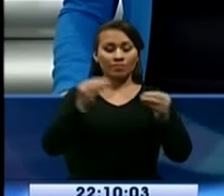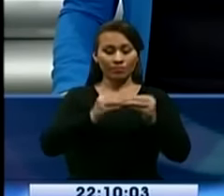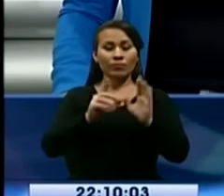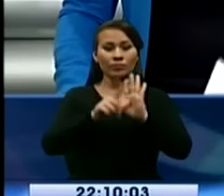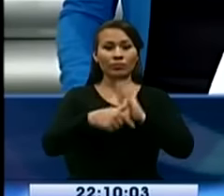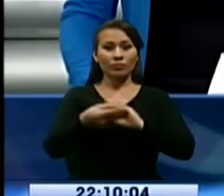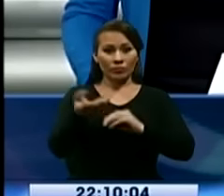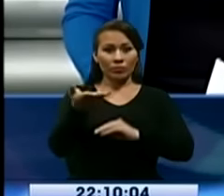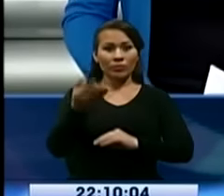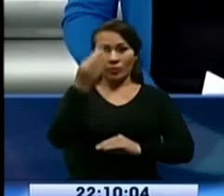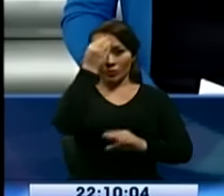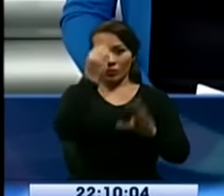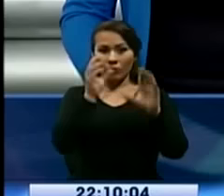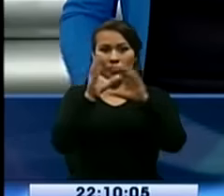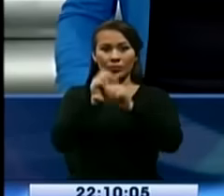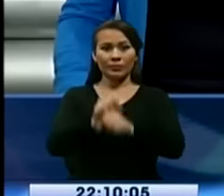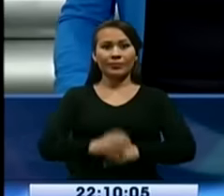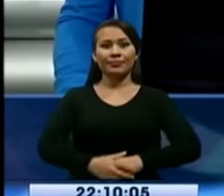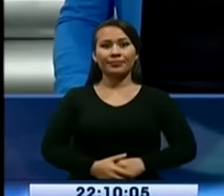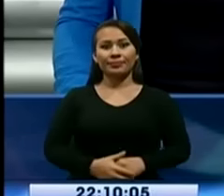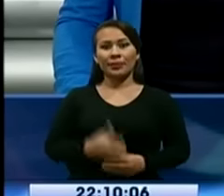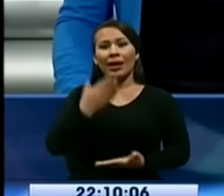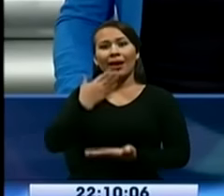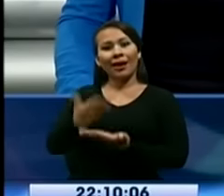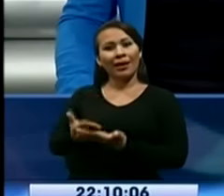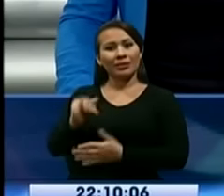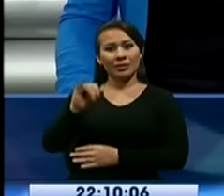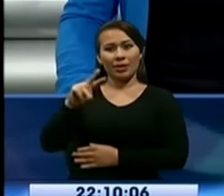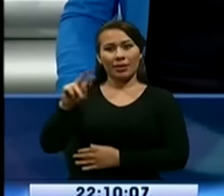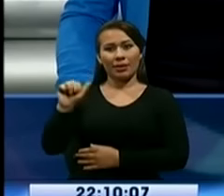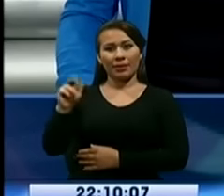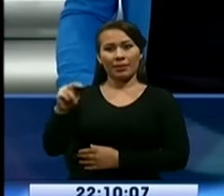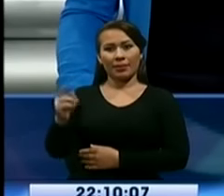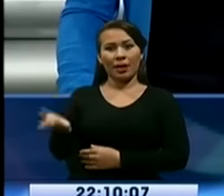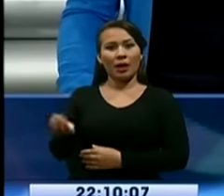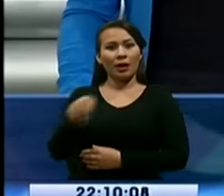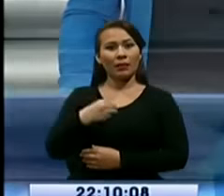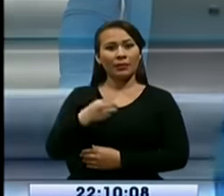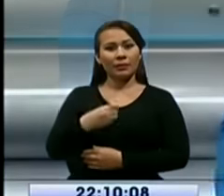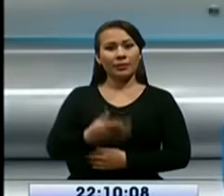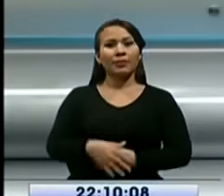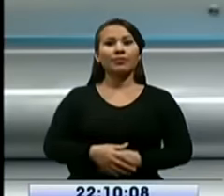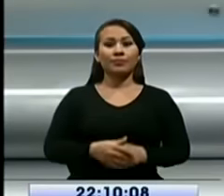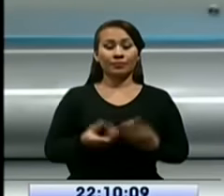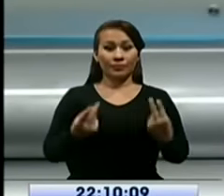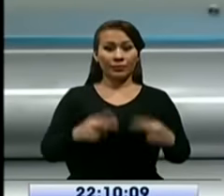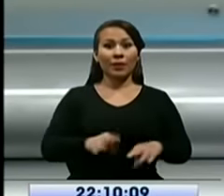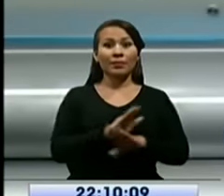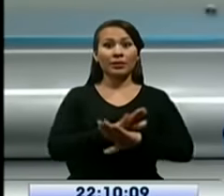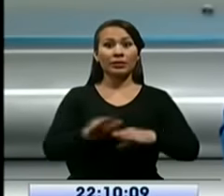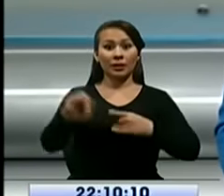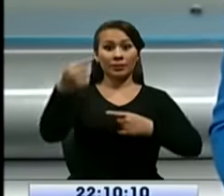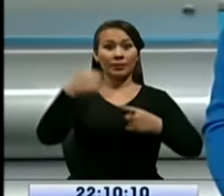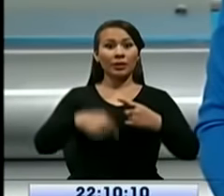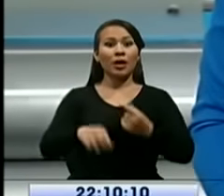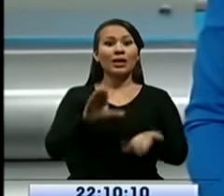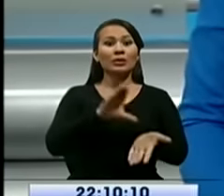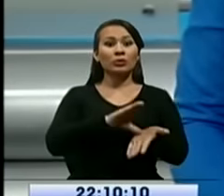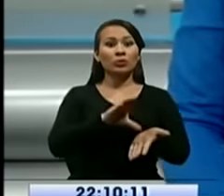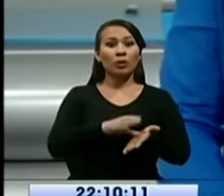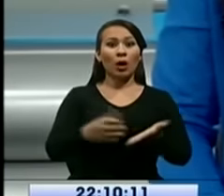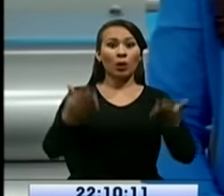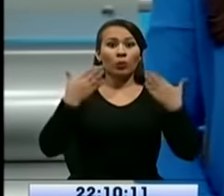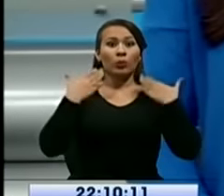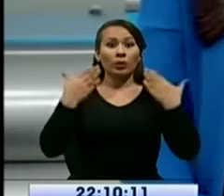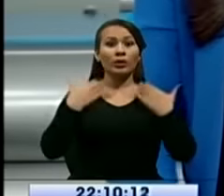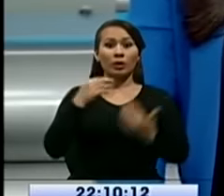contigo. Buenas noches. Buenas noches, Iván, y gracias por tu informe. Mientras tanto, llegaron a su ciudad natal, Guayaquil,